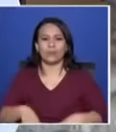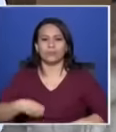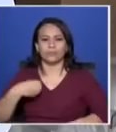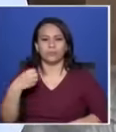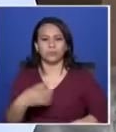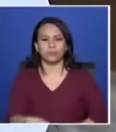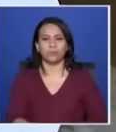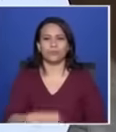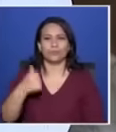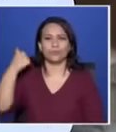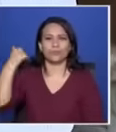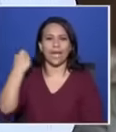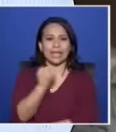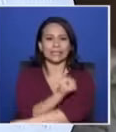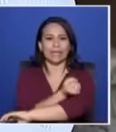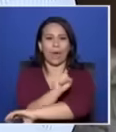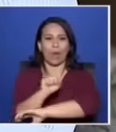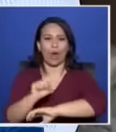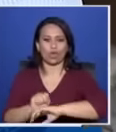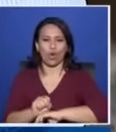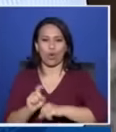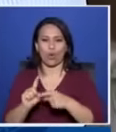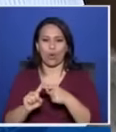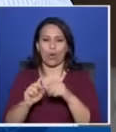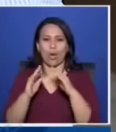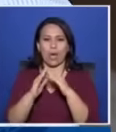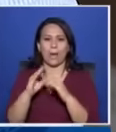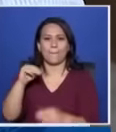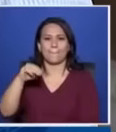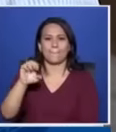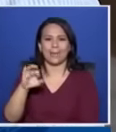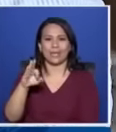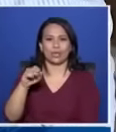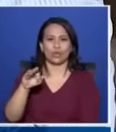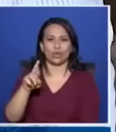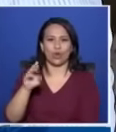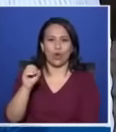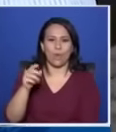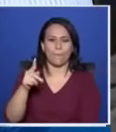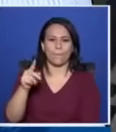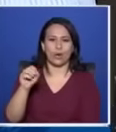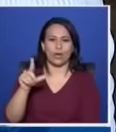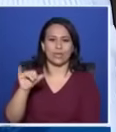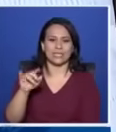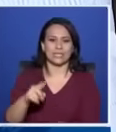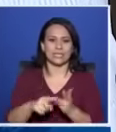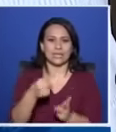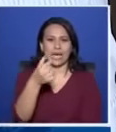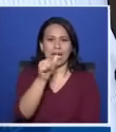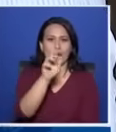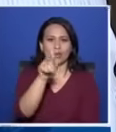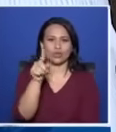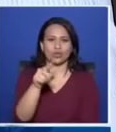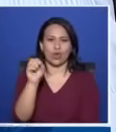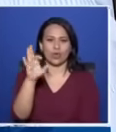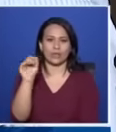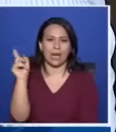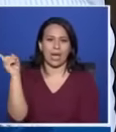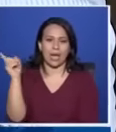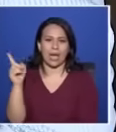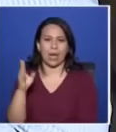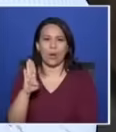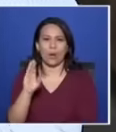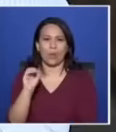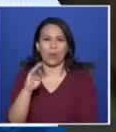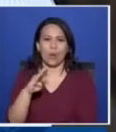Por ejemplo, tenemos el punto en San Borondón, en la urbanización Metrópoli, en La Garzota, en la Avenida del Bombero, y también estamos en la